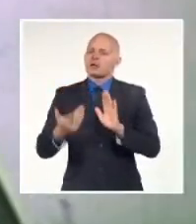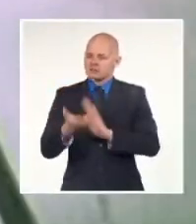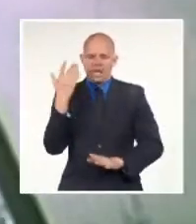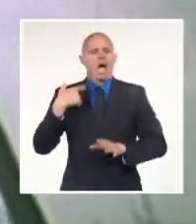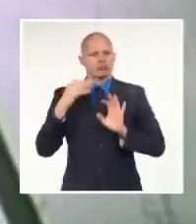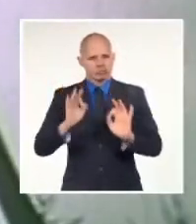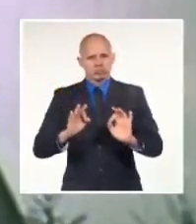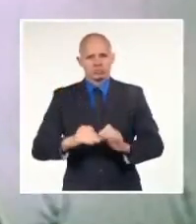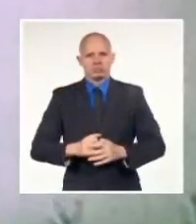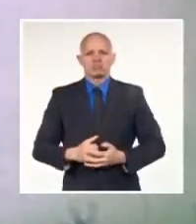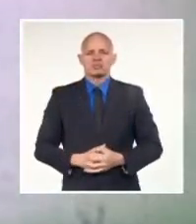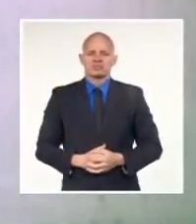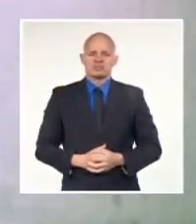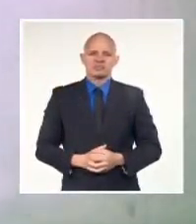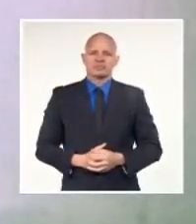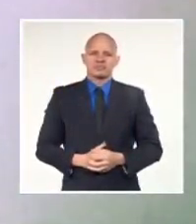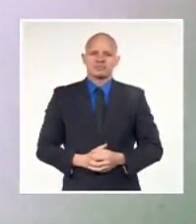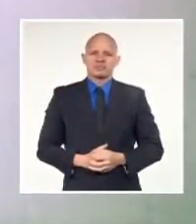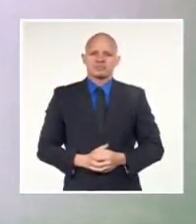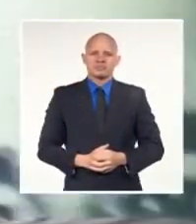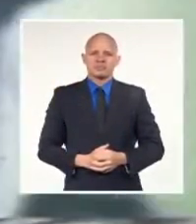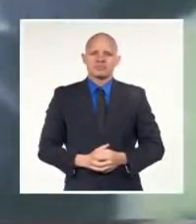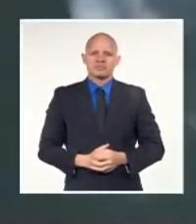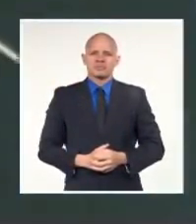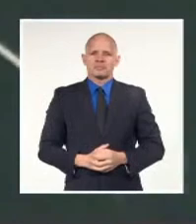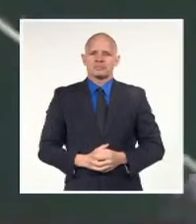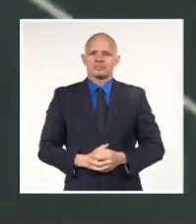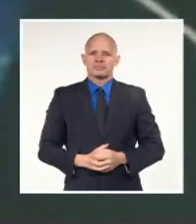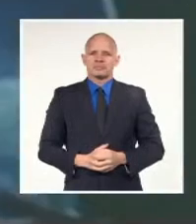Luchando por tus derechos,